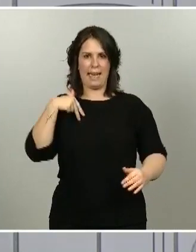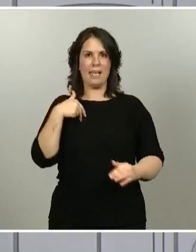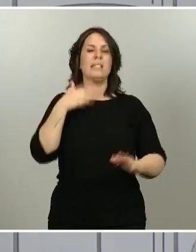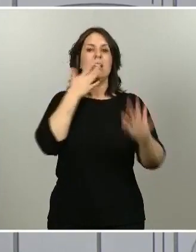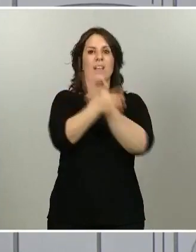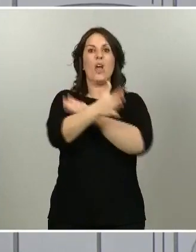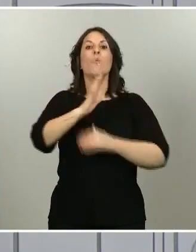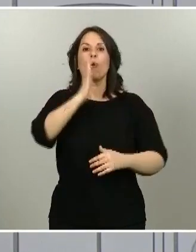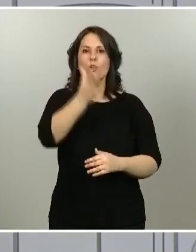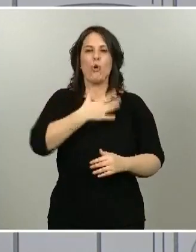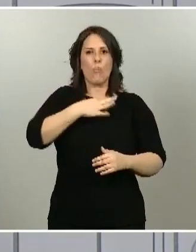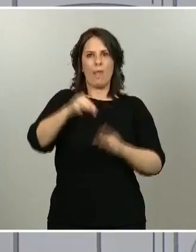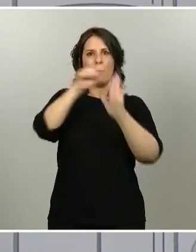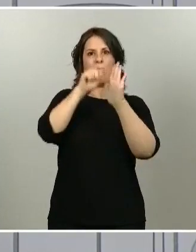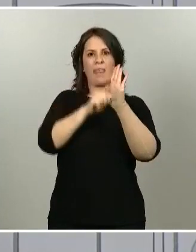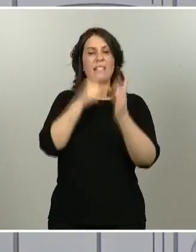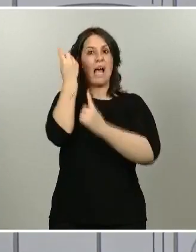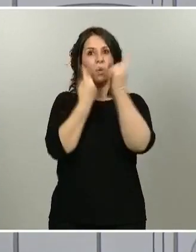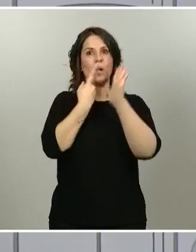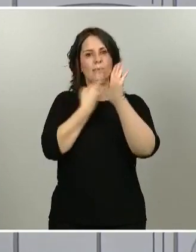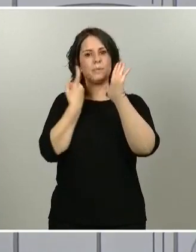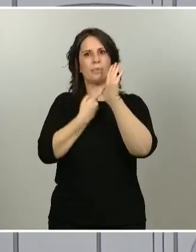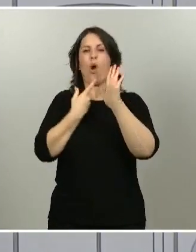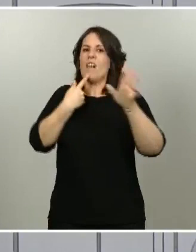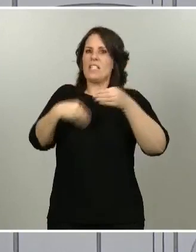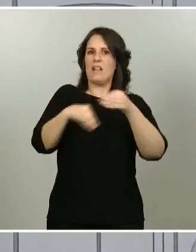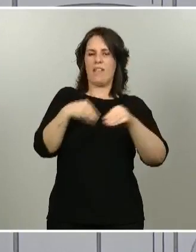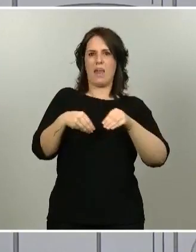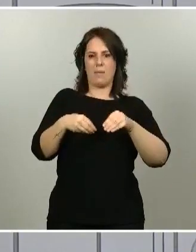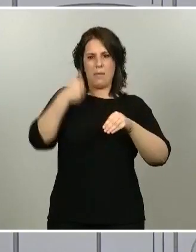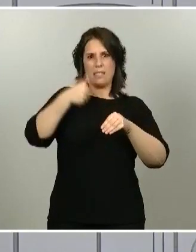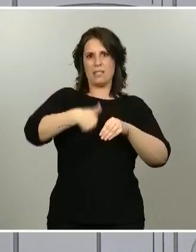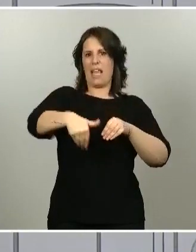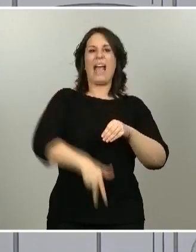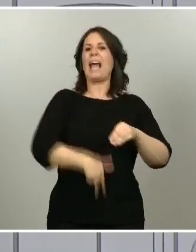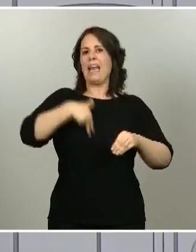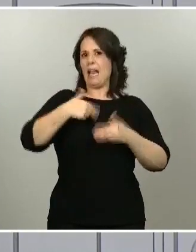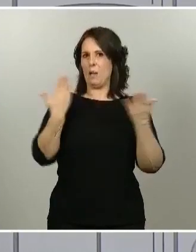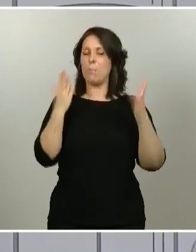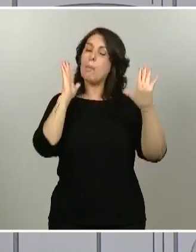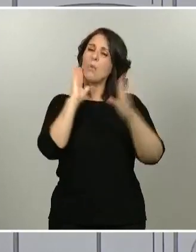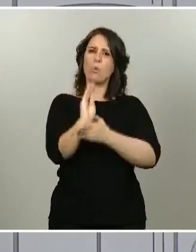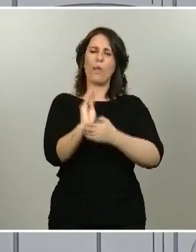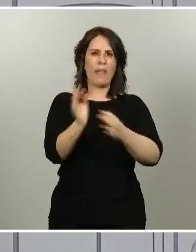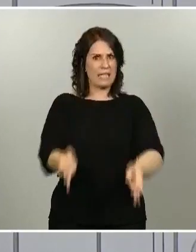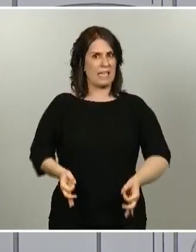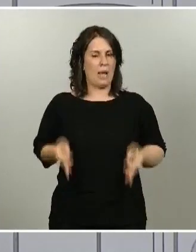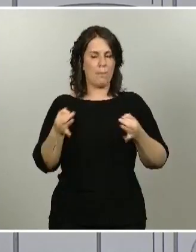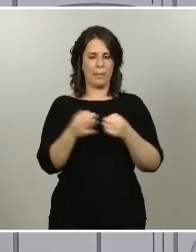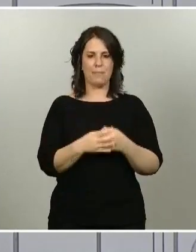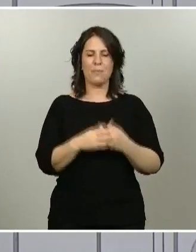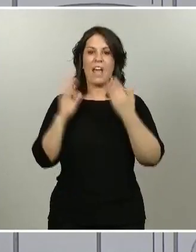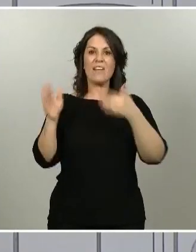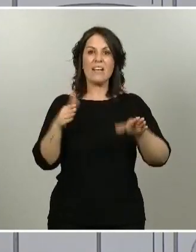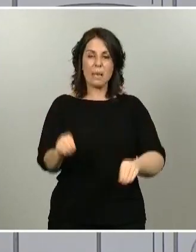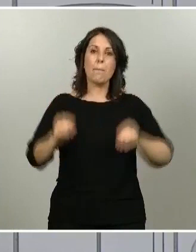muchas medidas de modo general, pero siempre con mucha prudencia. Para pasar de fase se valoran muchos